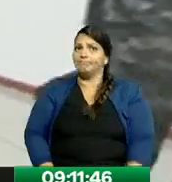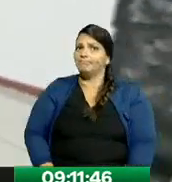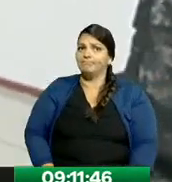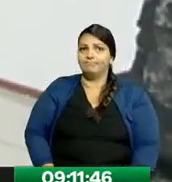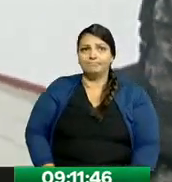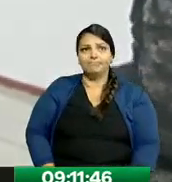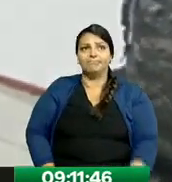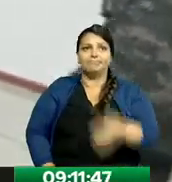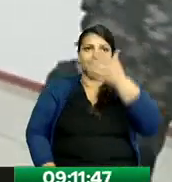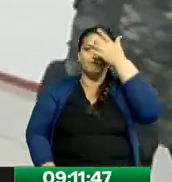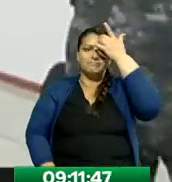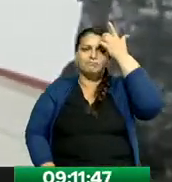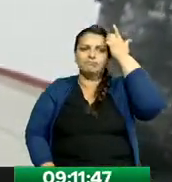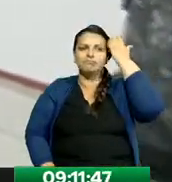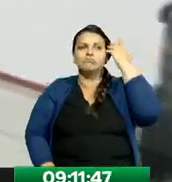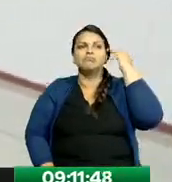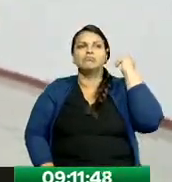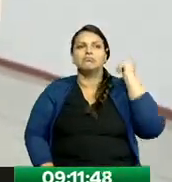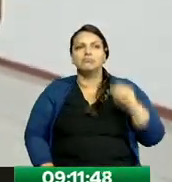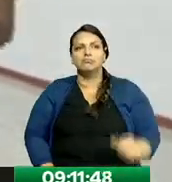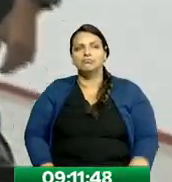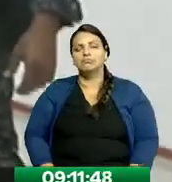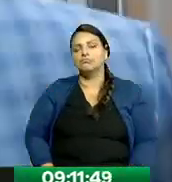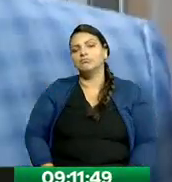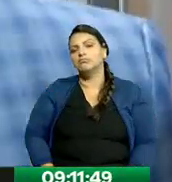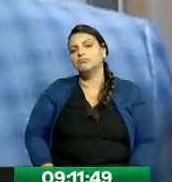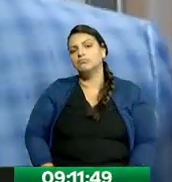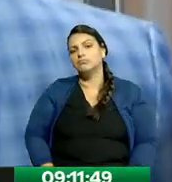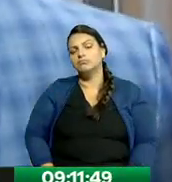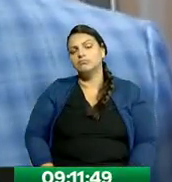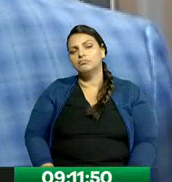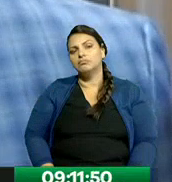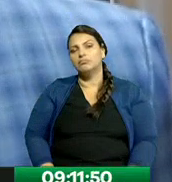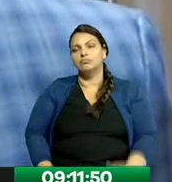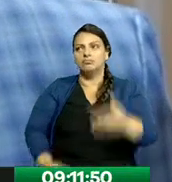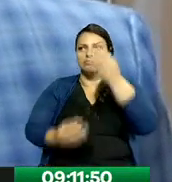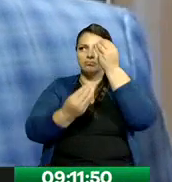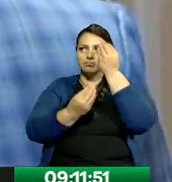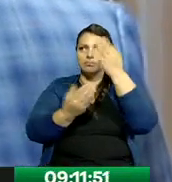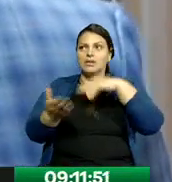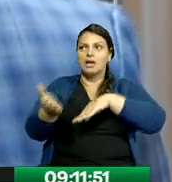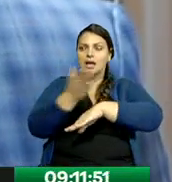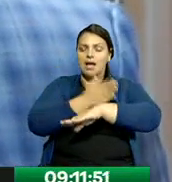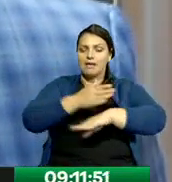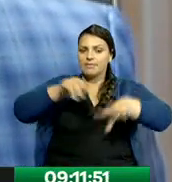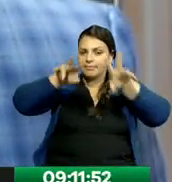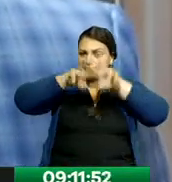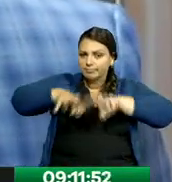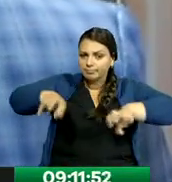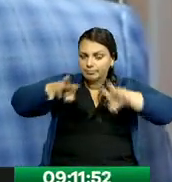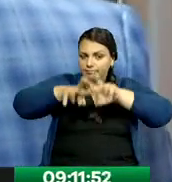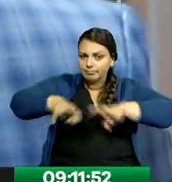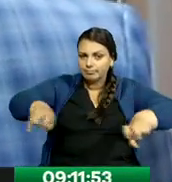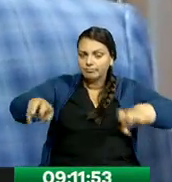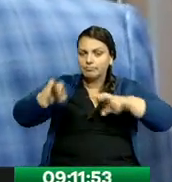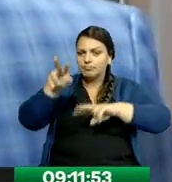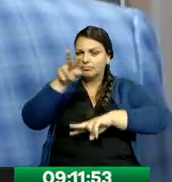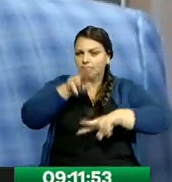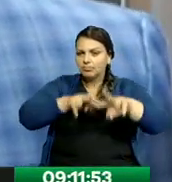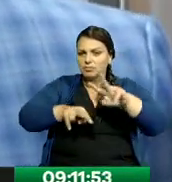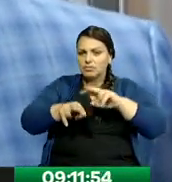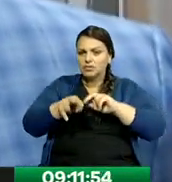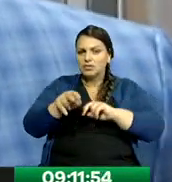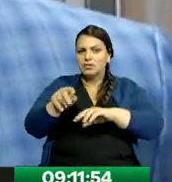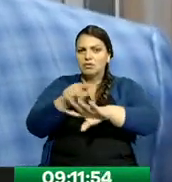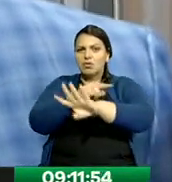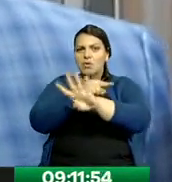red con algunos hechos suscitados meses atrás. Durante el tiempo que duró la investigación se cubrieron varios eventos, siendo destacado uno